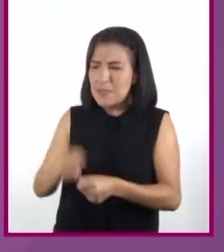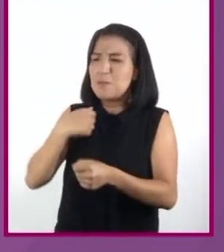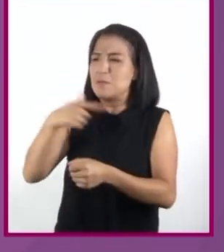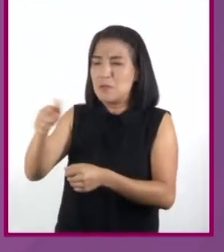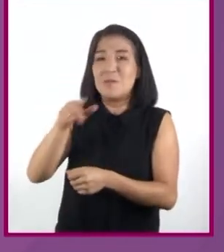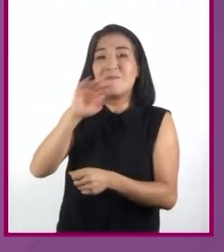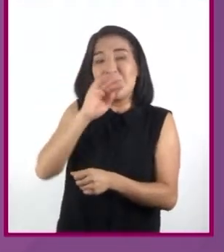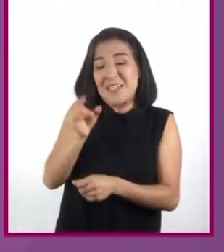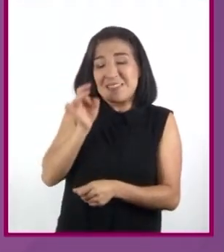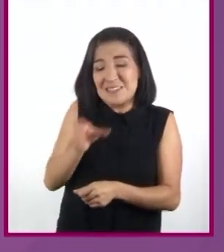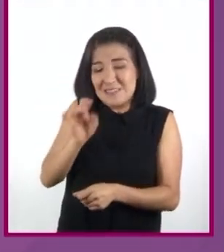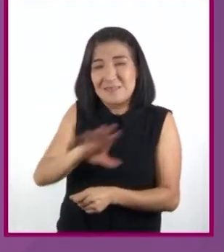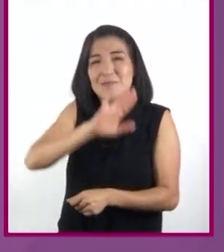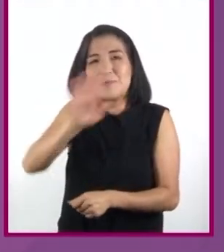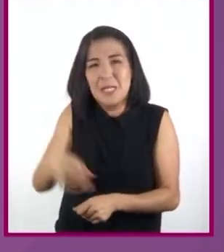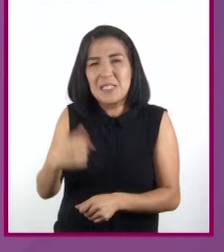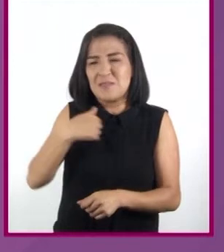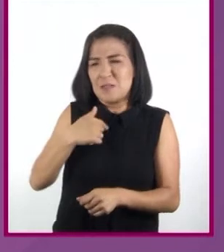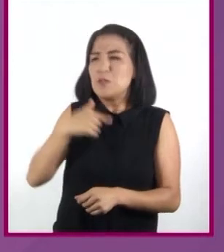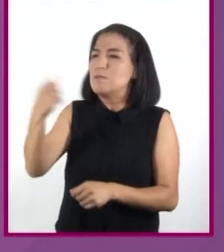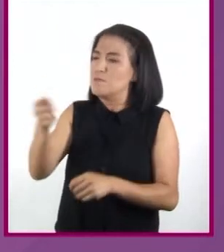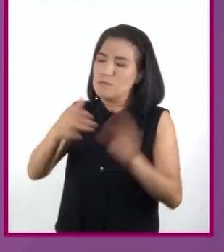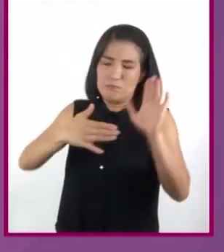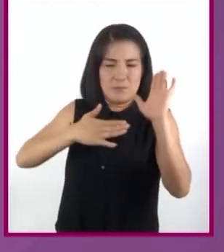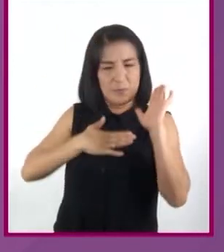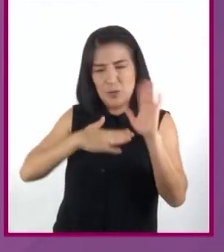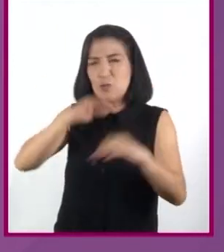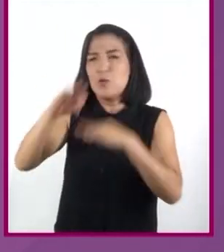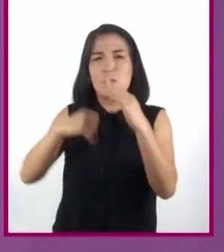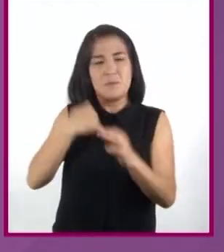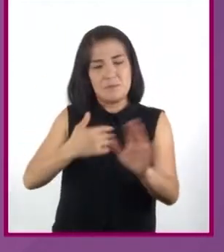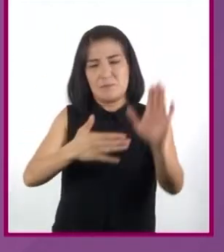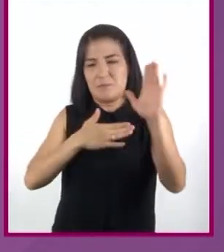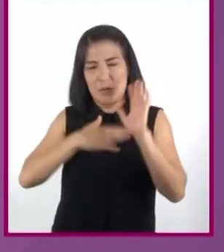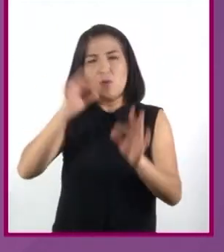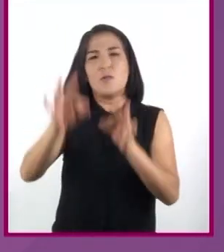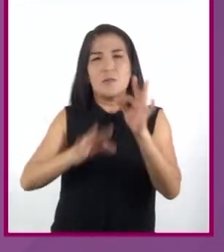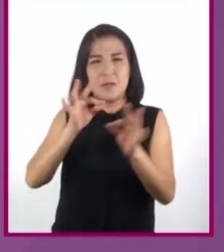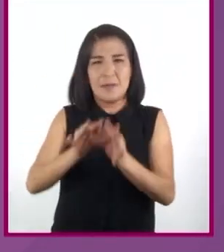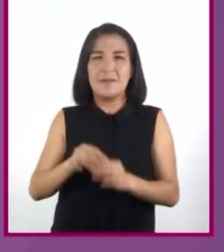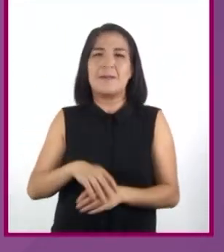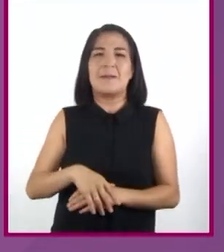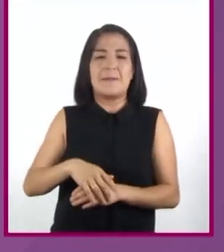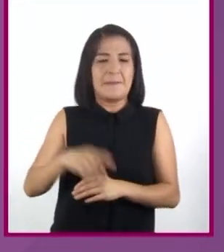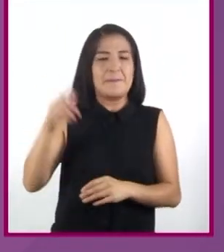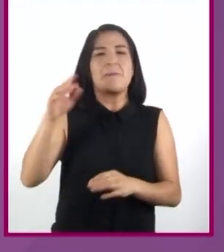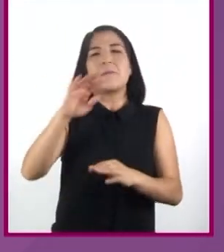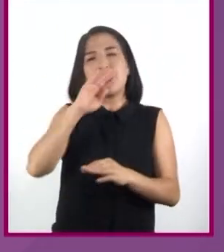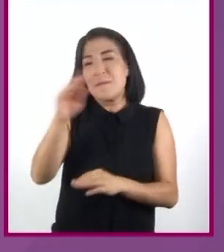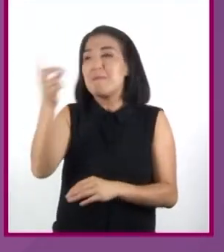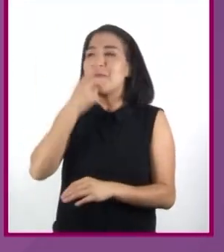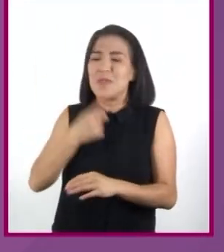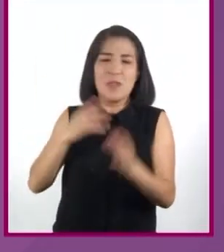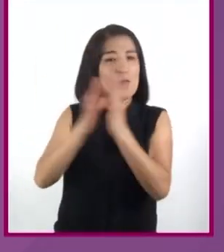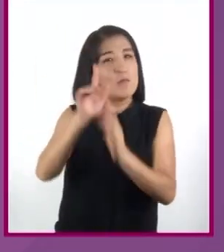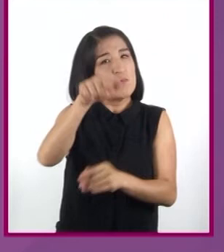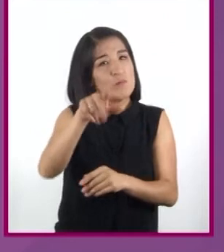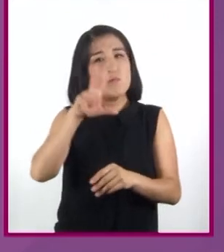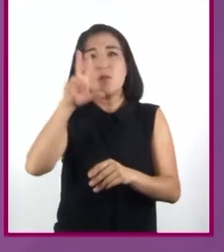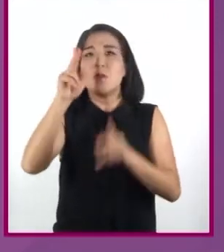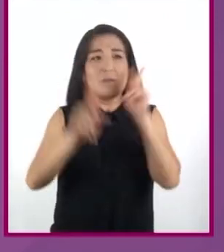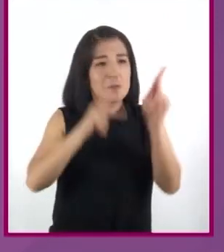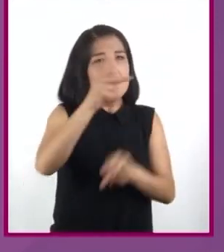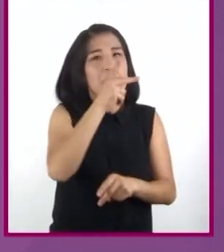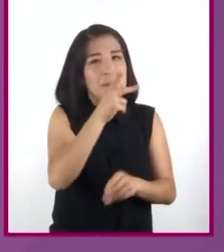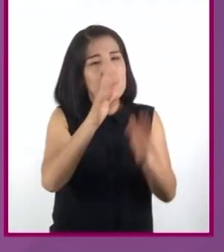por morirse y yo en un plan de prometerlo todo. No dejes de ir a visitarlo, me recomendó.